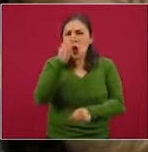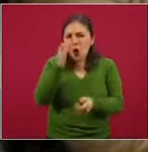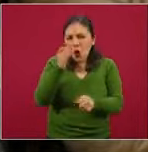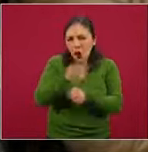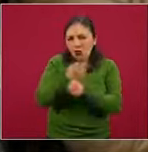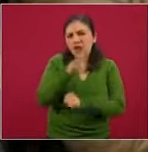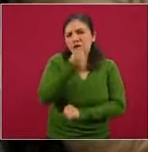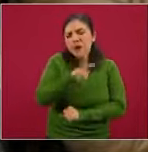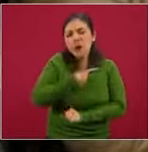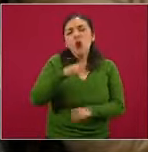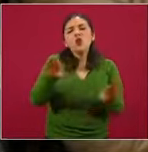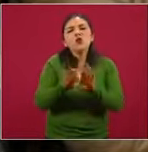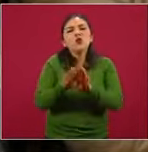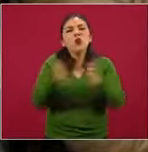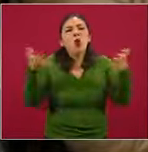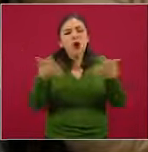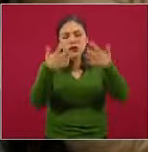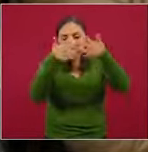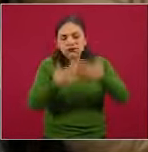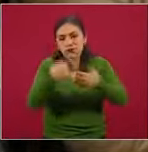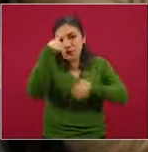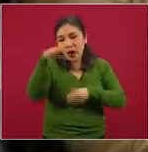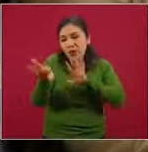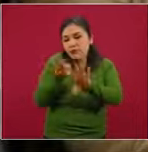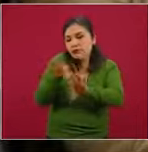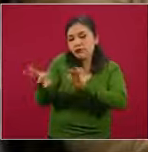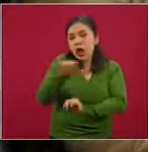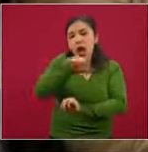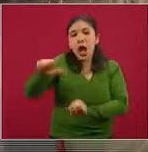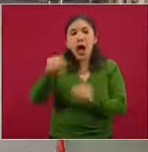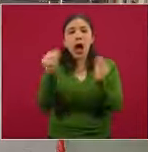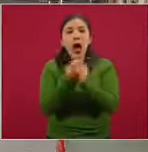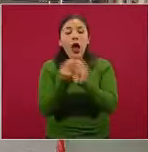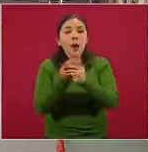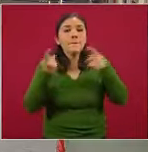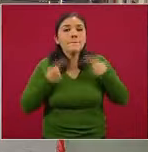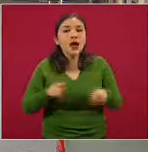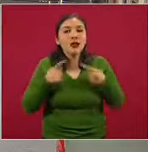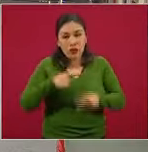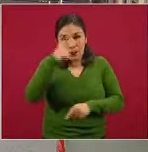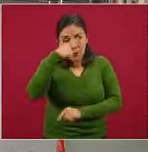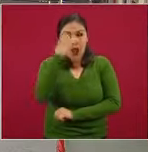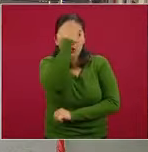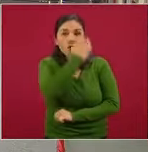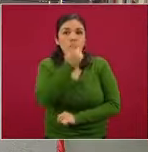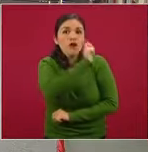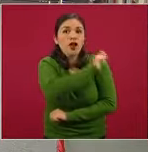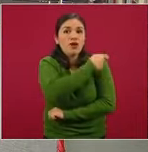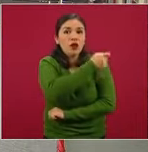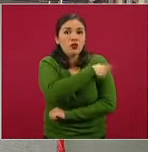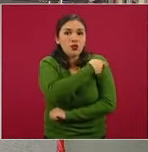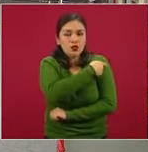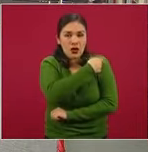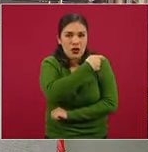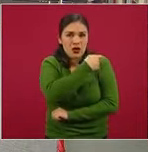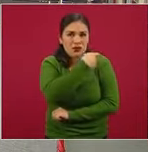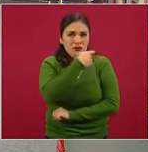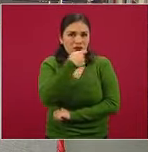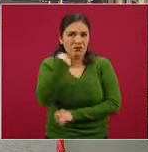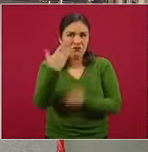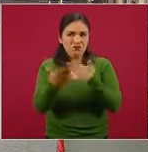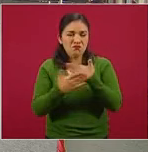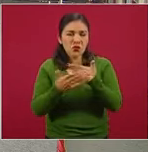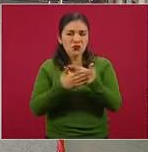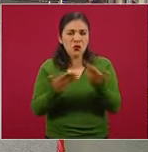comentara el proceso de escoger a las personas para estas pruebas de